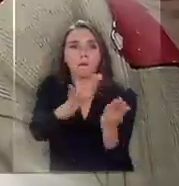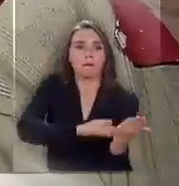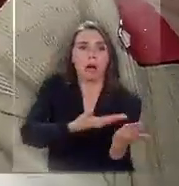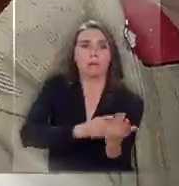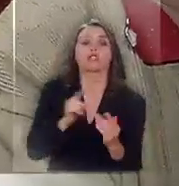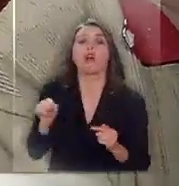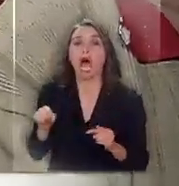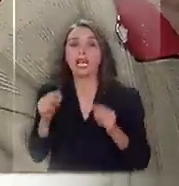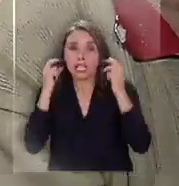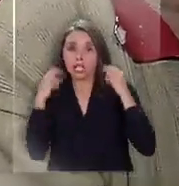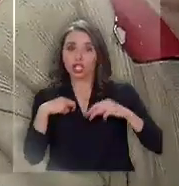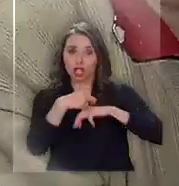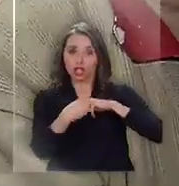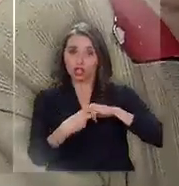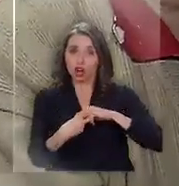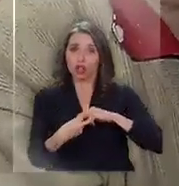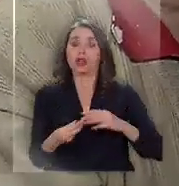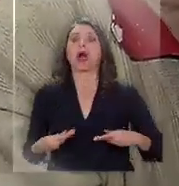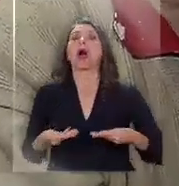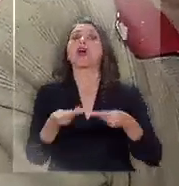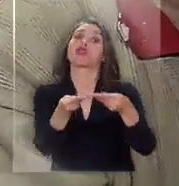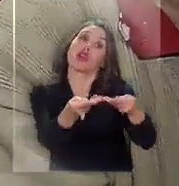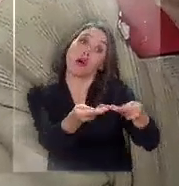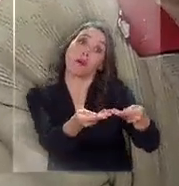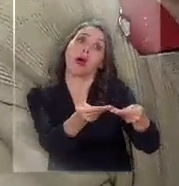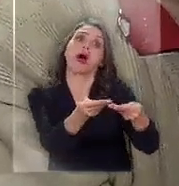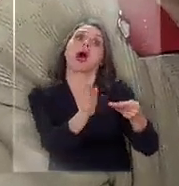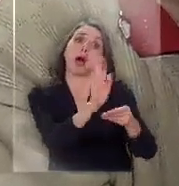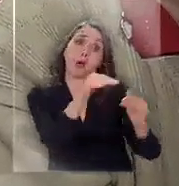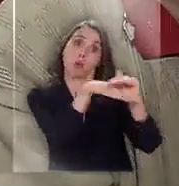viene con las joyas, las empeña y recibe la plata.